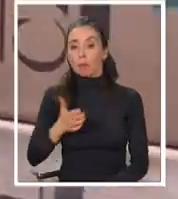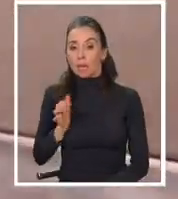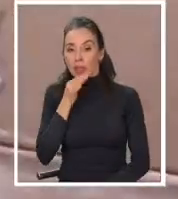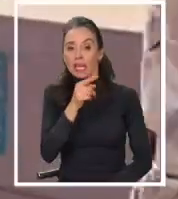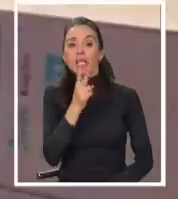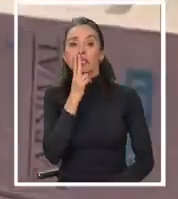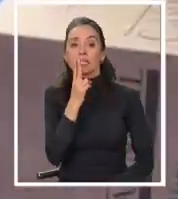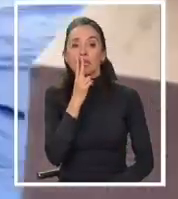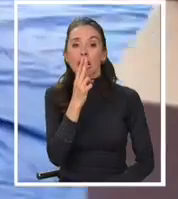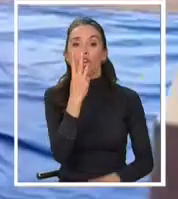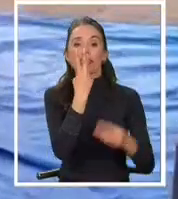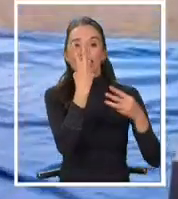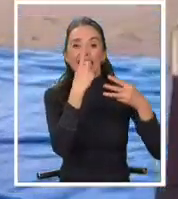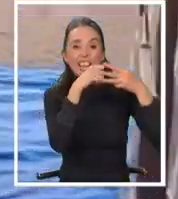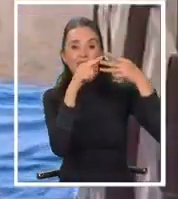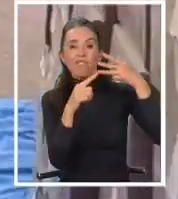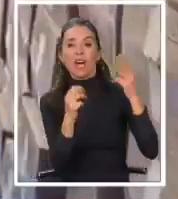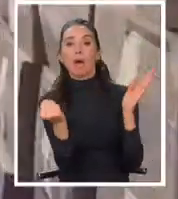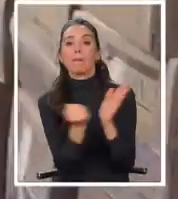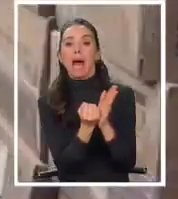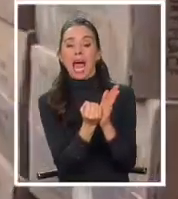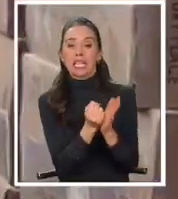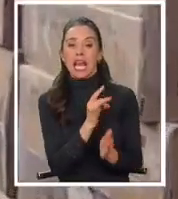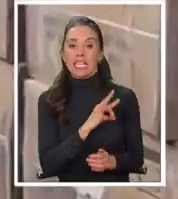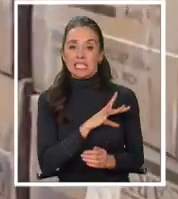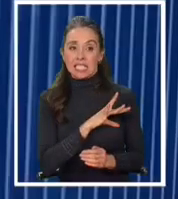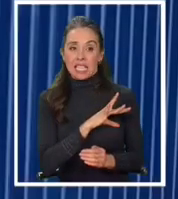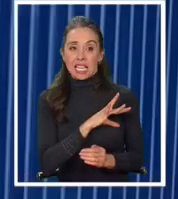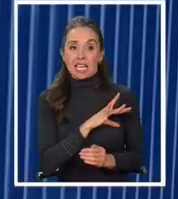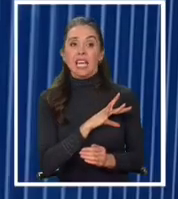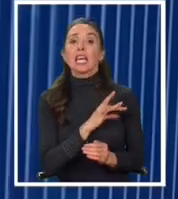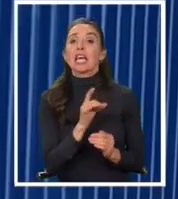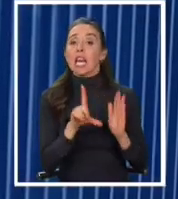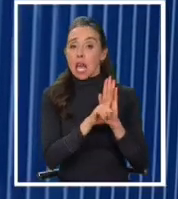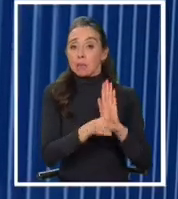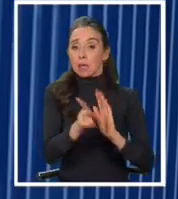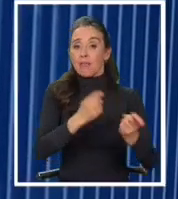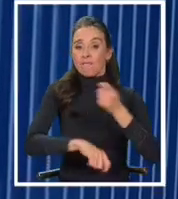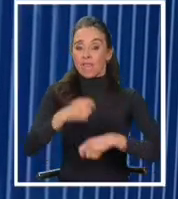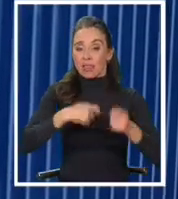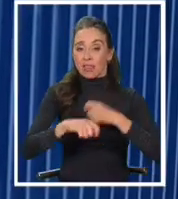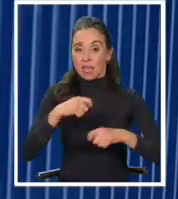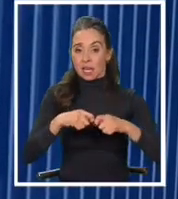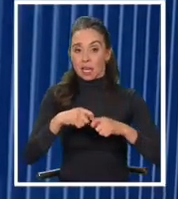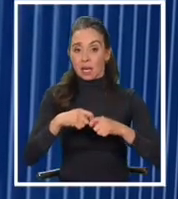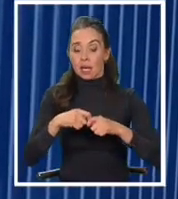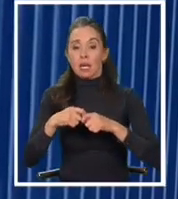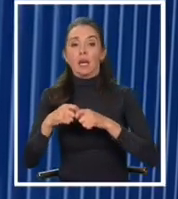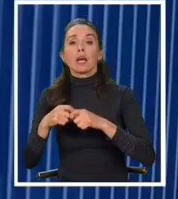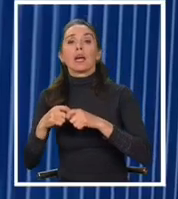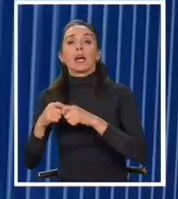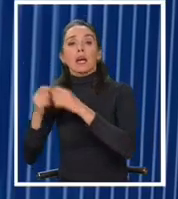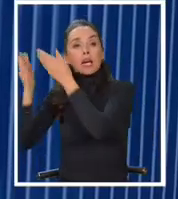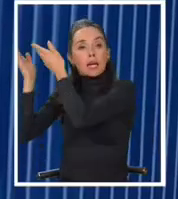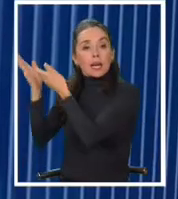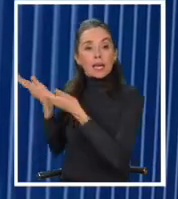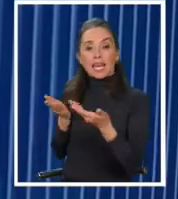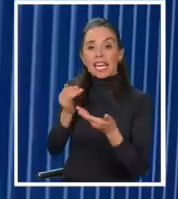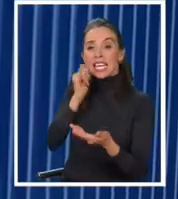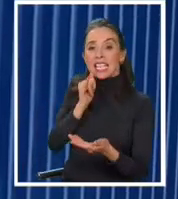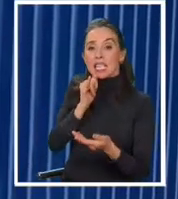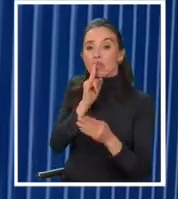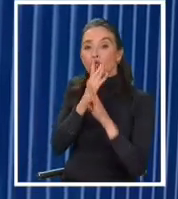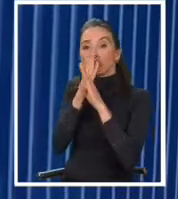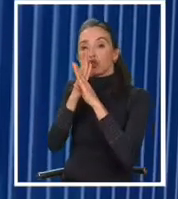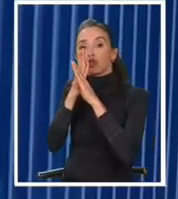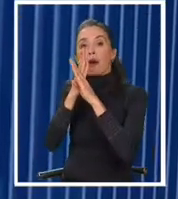a cigarrillos de tres marcas que en nuestro país está ilegal su comercialización. Por ende, fueron ingresados a nuestra región por pasos, lo más probable